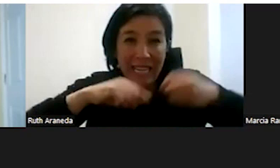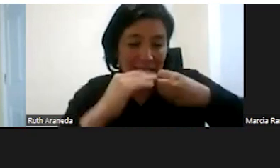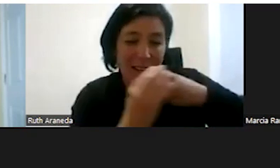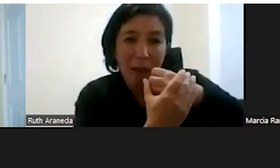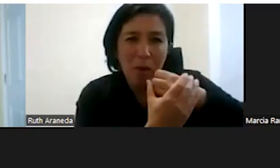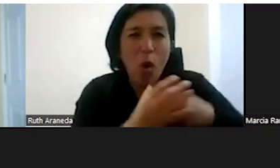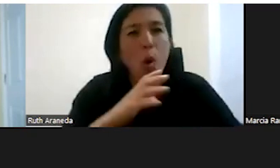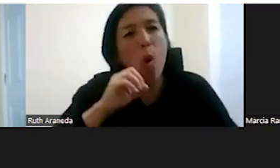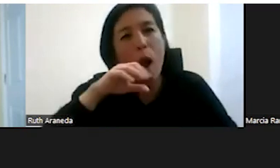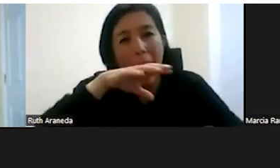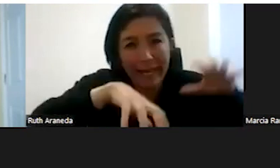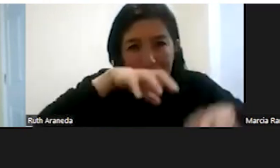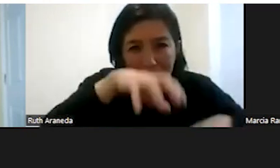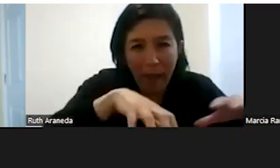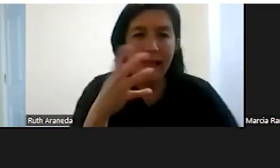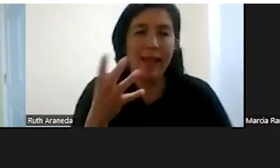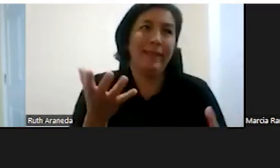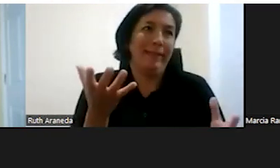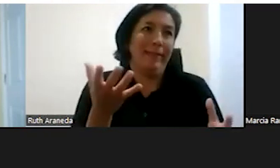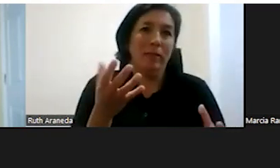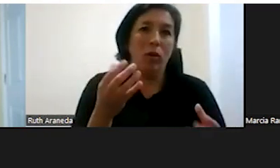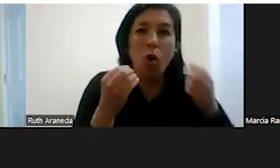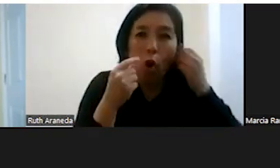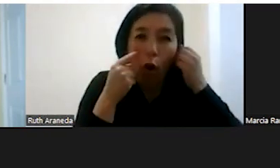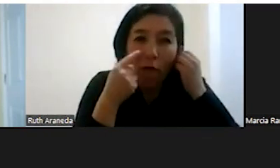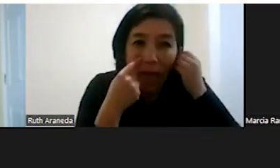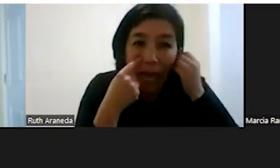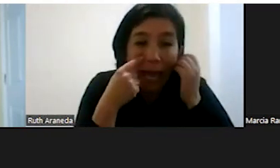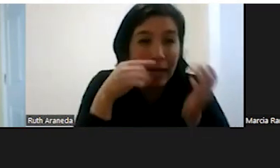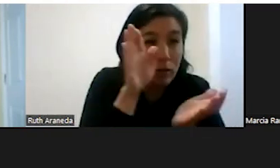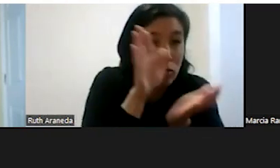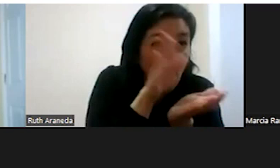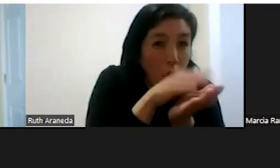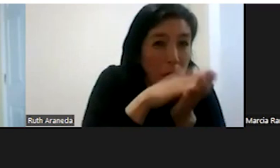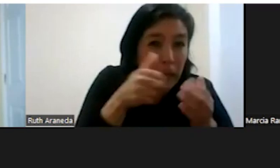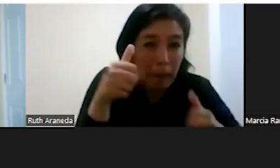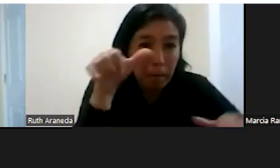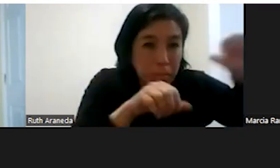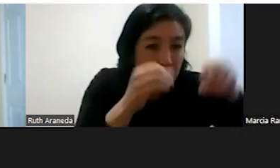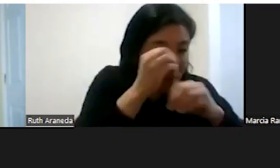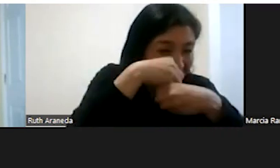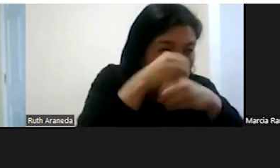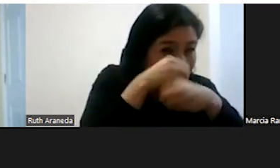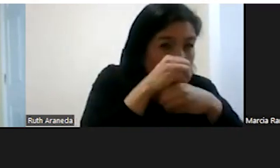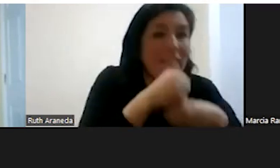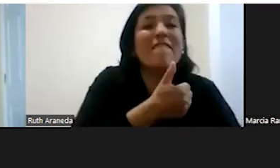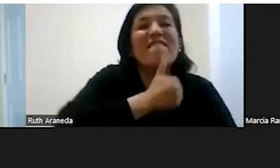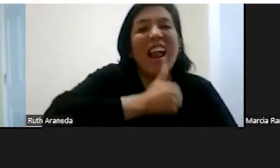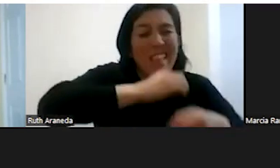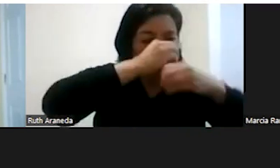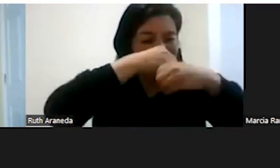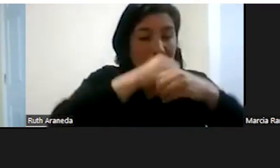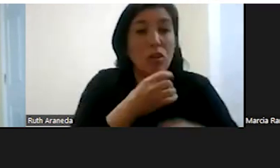fauna, de restos de concha. Entonces, todo lo que sé es de